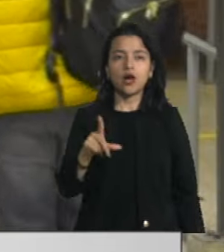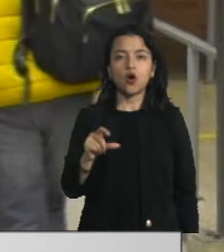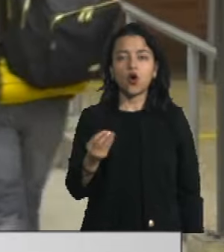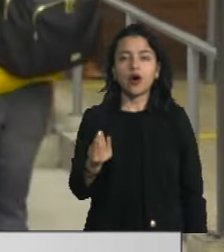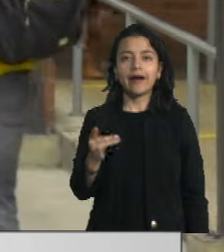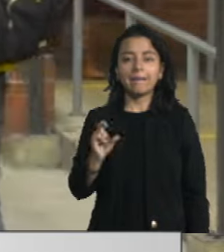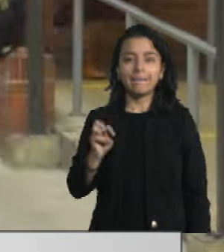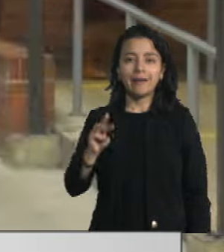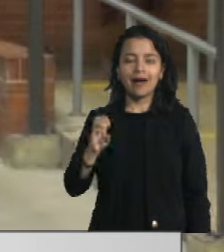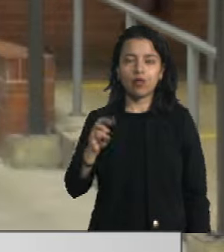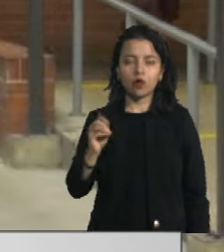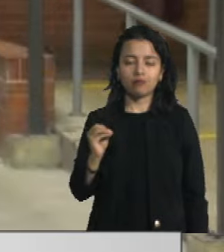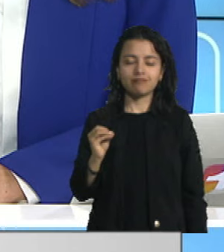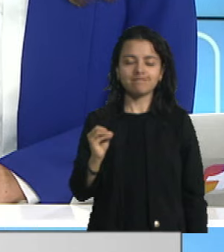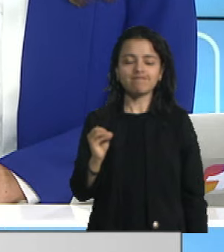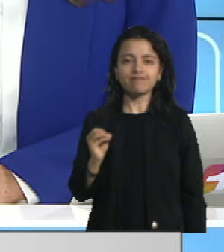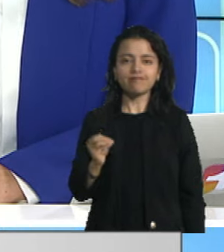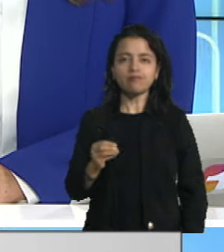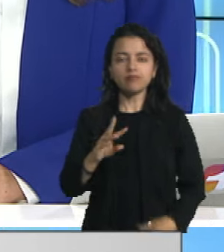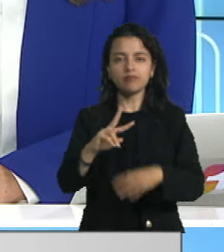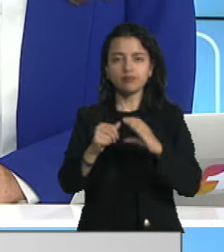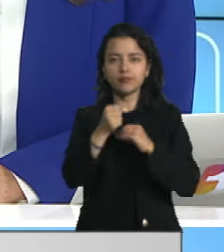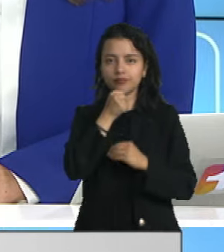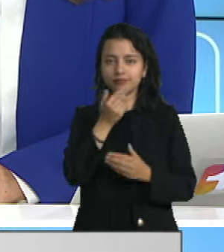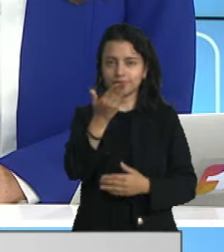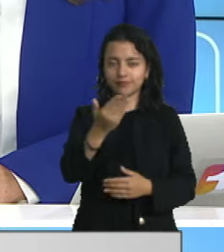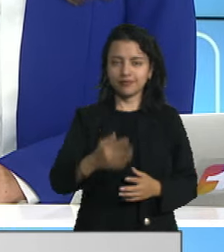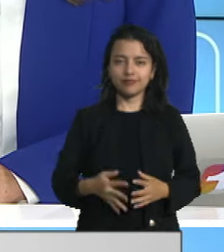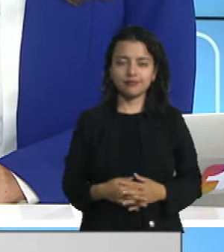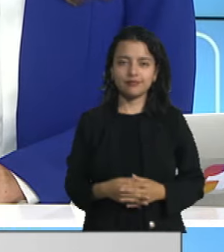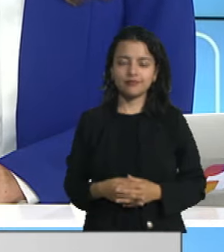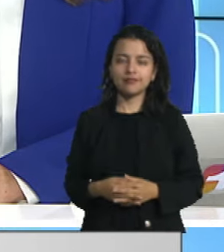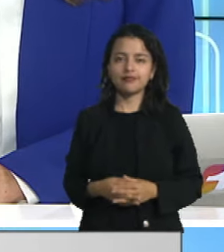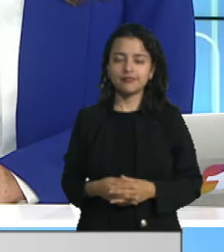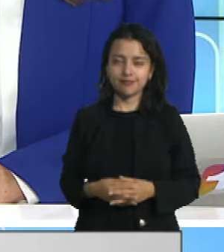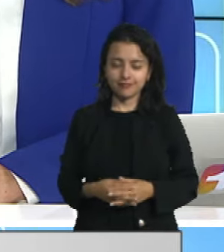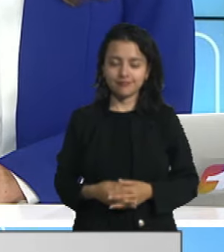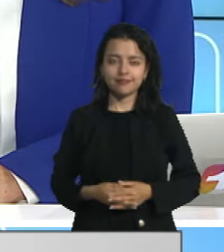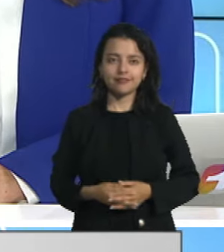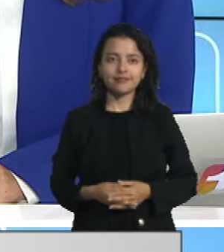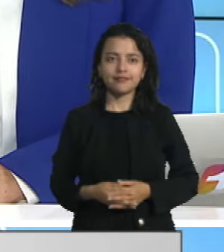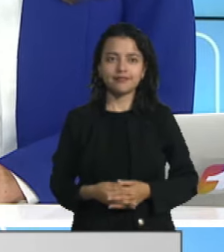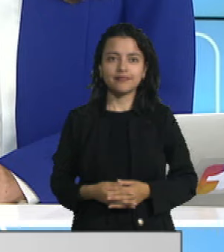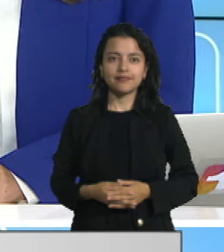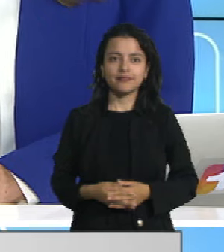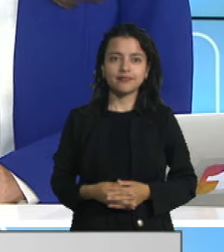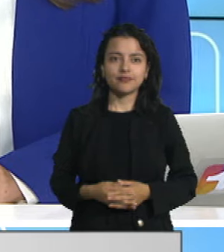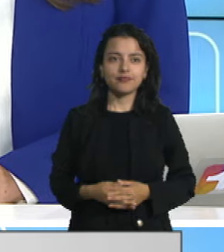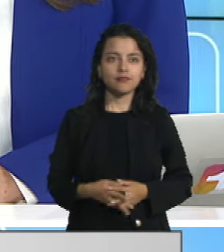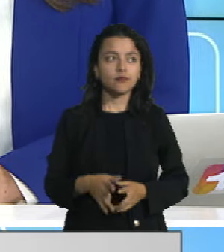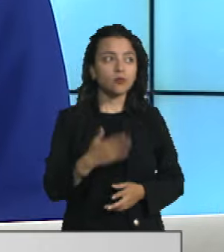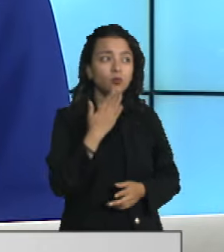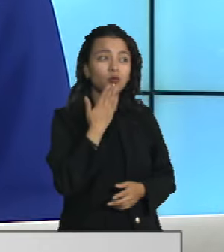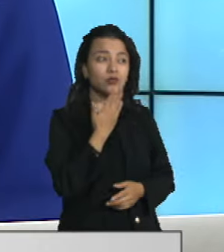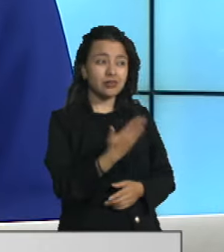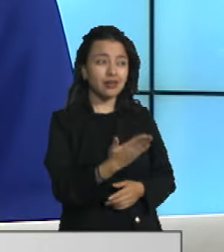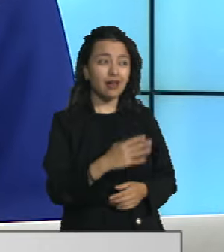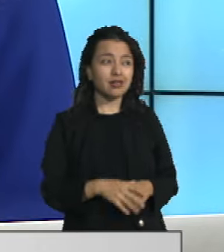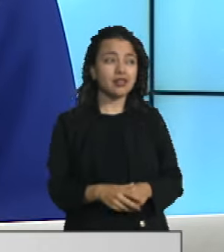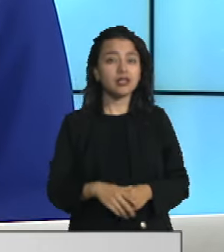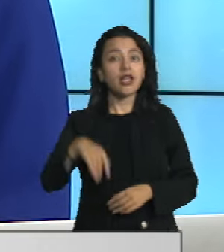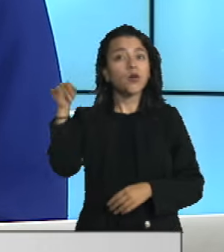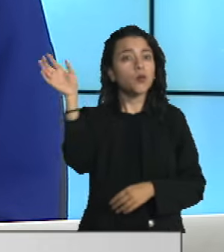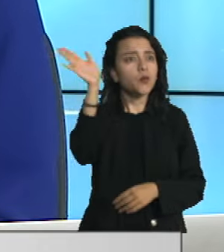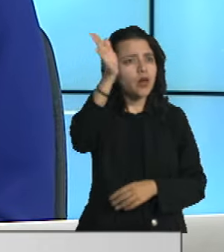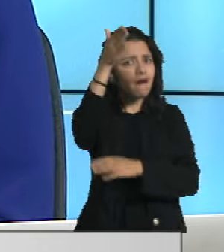Palo Quemado. Es toda la información. Stig Luengas con la cámara de Néstor Contreras en Noticentro 1 CMI. Muchísimas gracias, Stick. Y